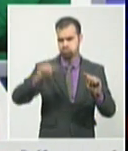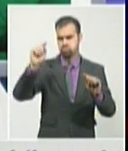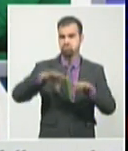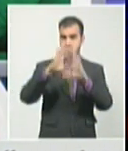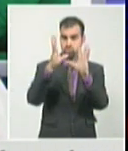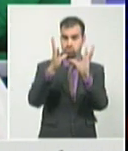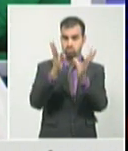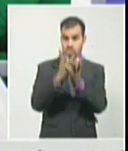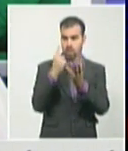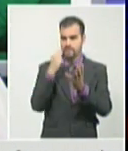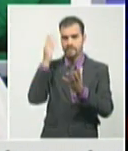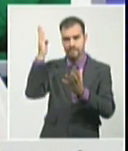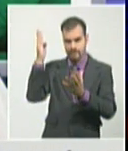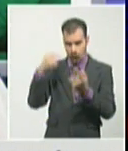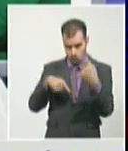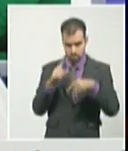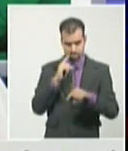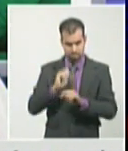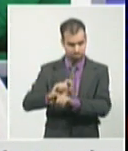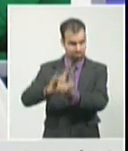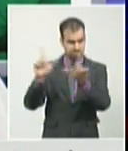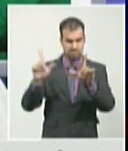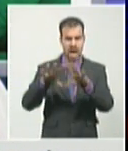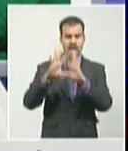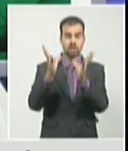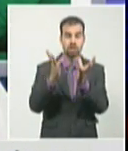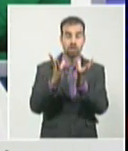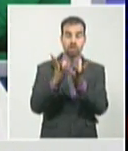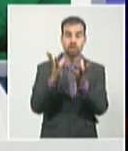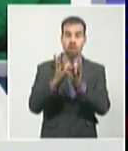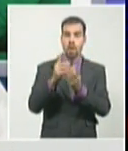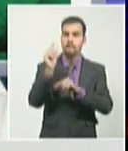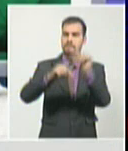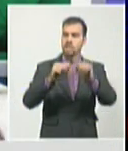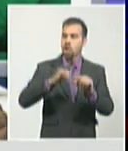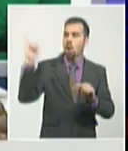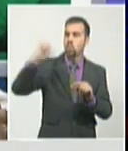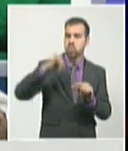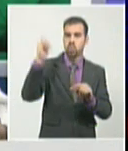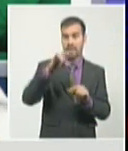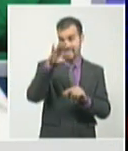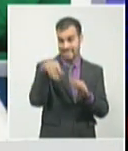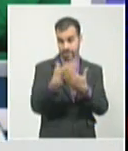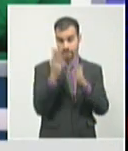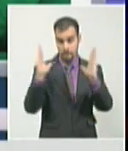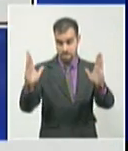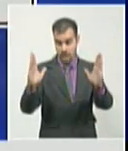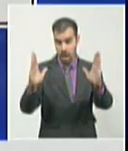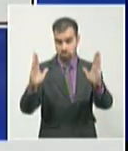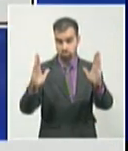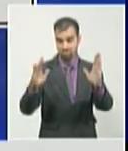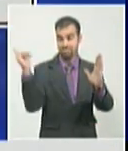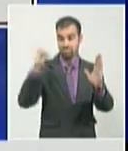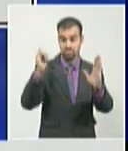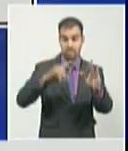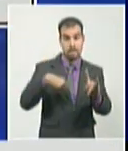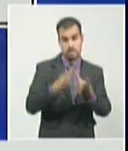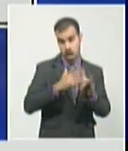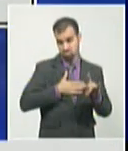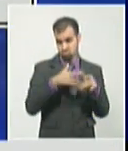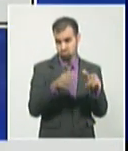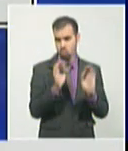de auto pero en los últimos 15 días cómo se ha ido comportando está